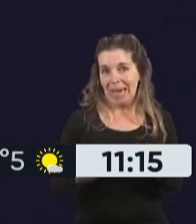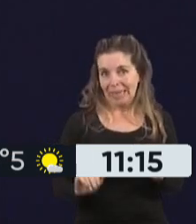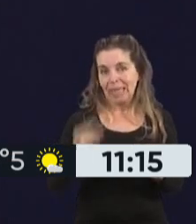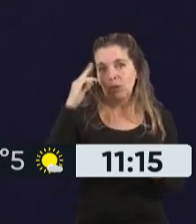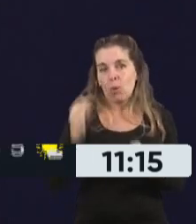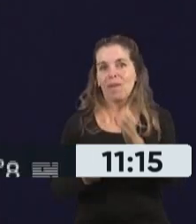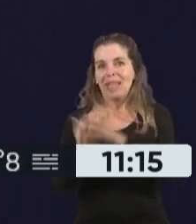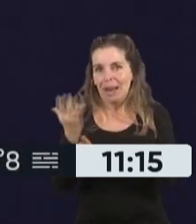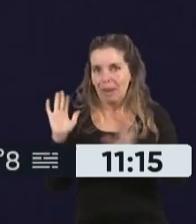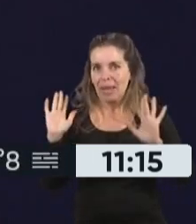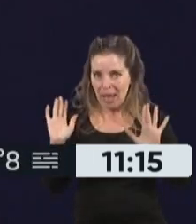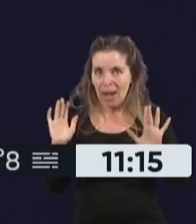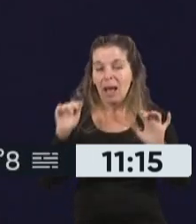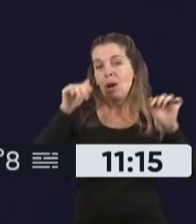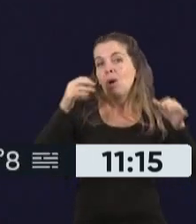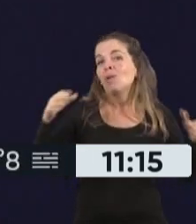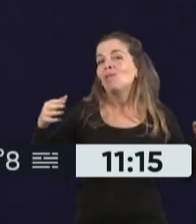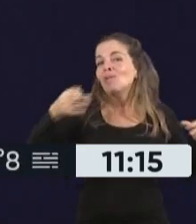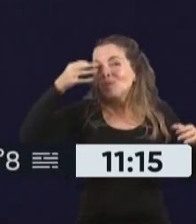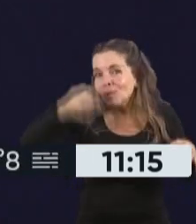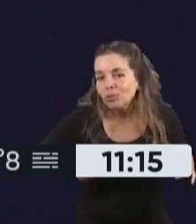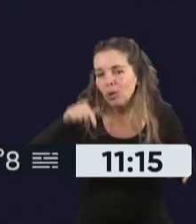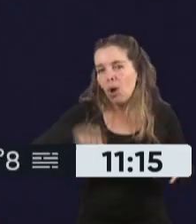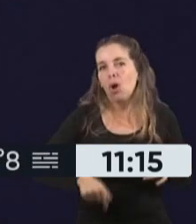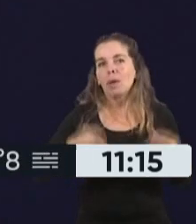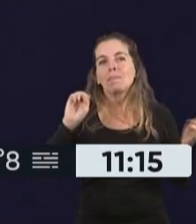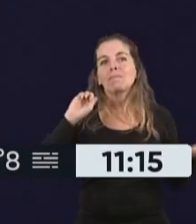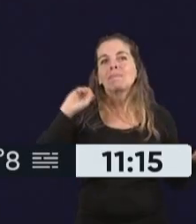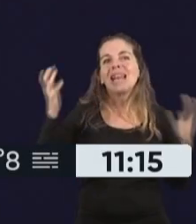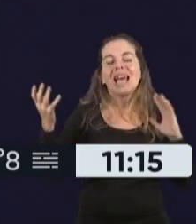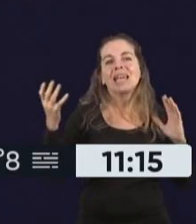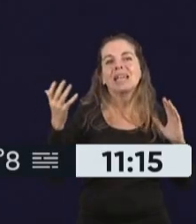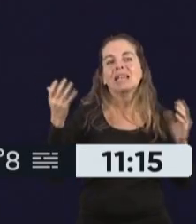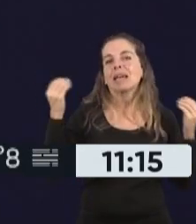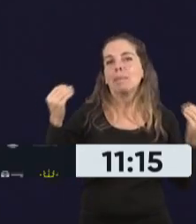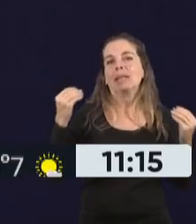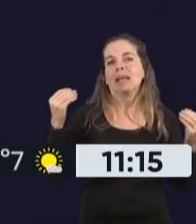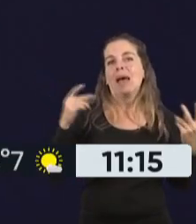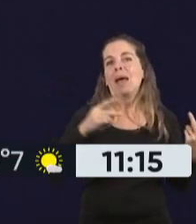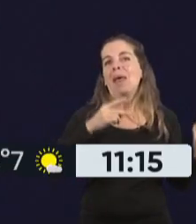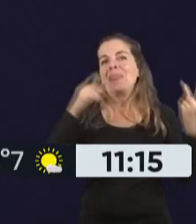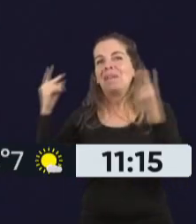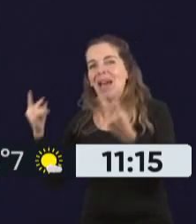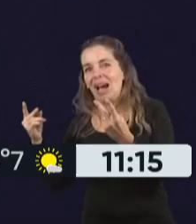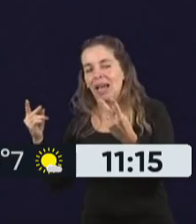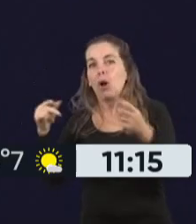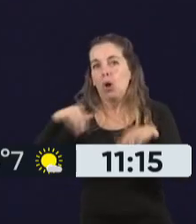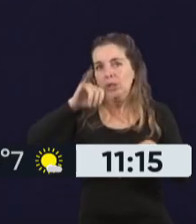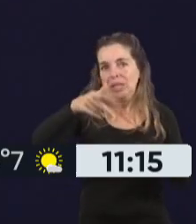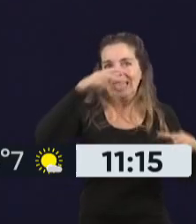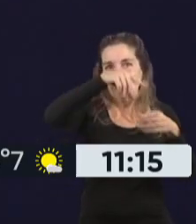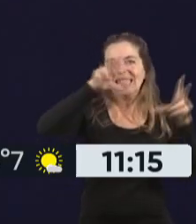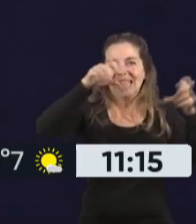dio la particularidad que el presidente estuvo de viaje, por lo tanto hubo temas que ocurrieron la semana pasada, pero que fueron temas de la reunión de gabinete de hoy, por